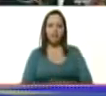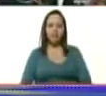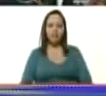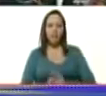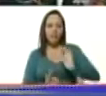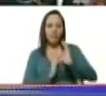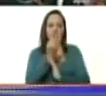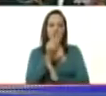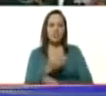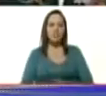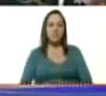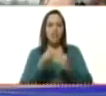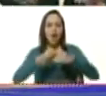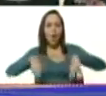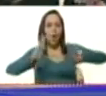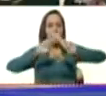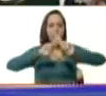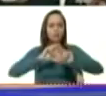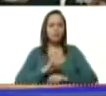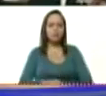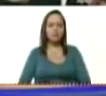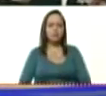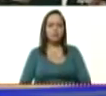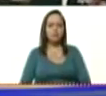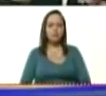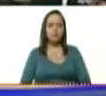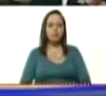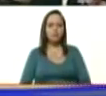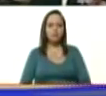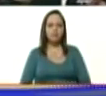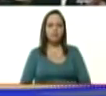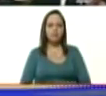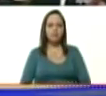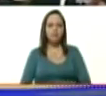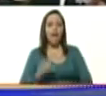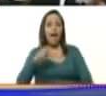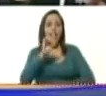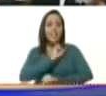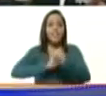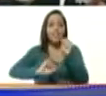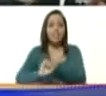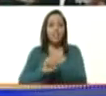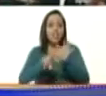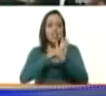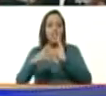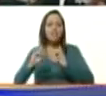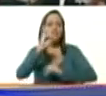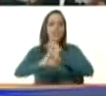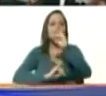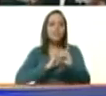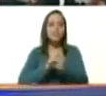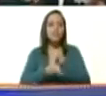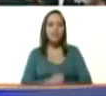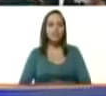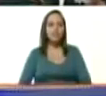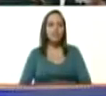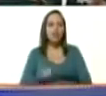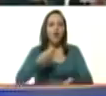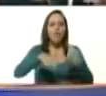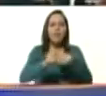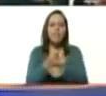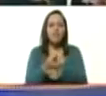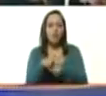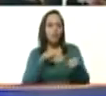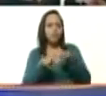Fundacional de la Organización de Naciones Unidas. Estamos defendiendo el derecho internacional del comercio y la